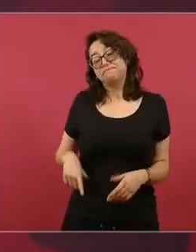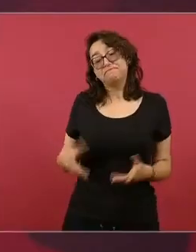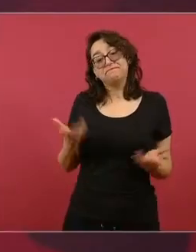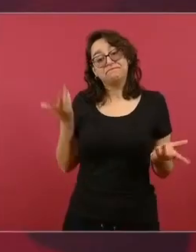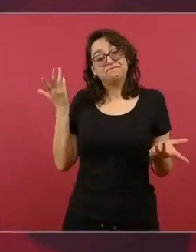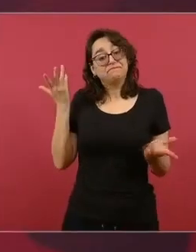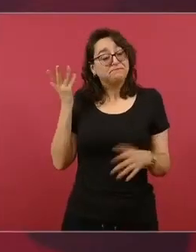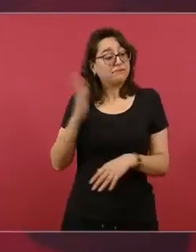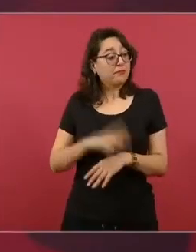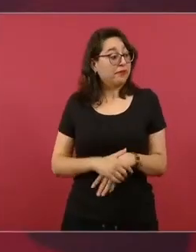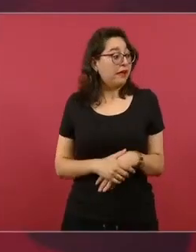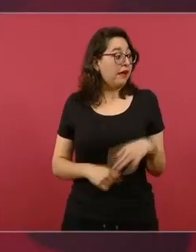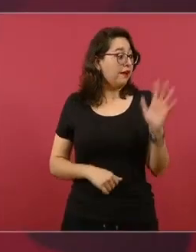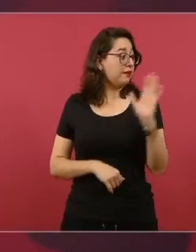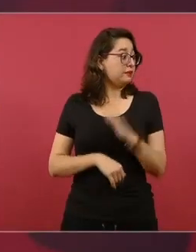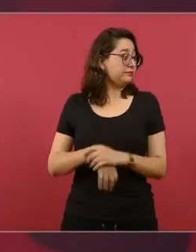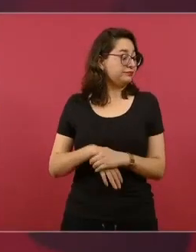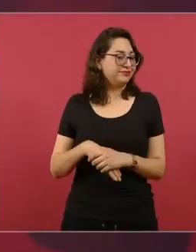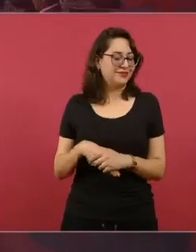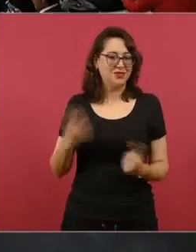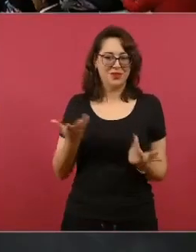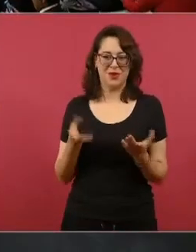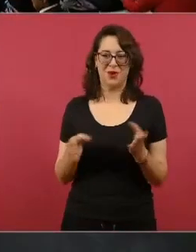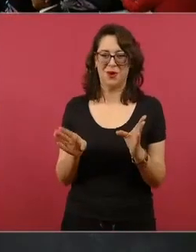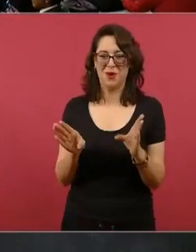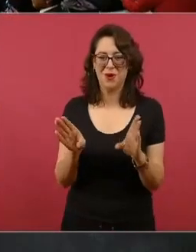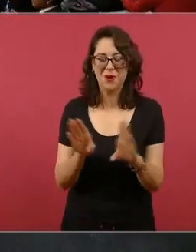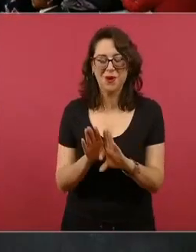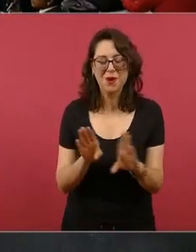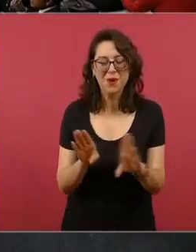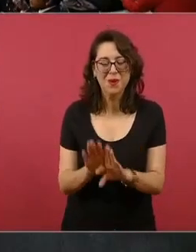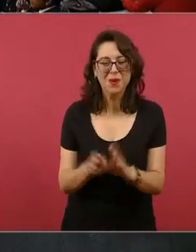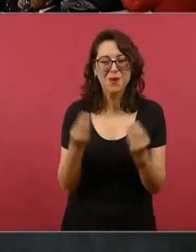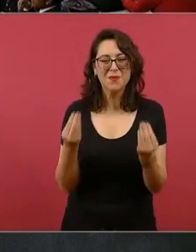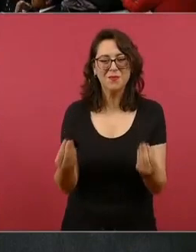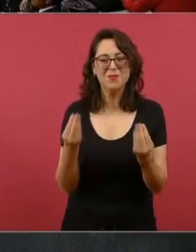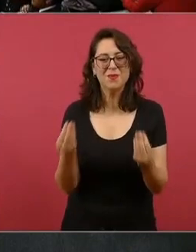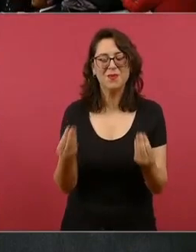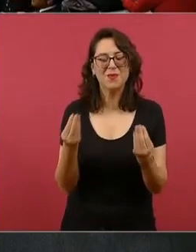su responsabilidad social? ¿Cómo no